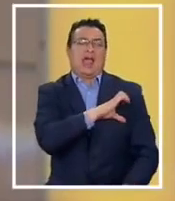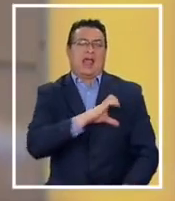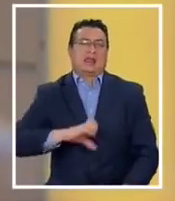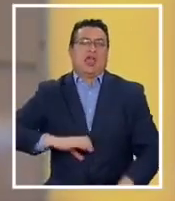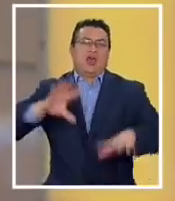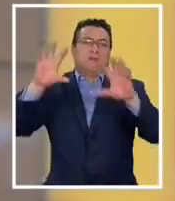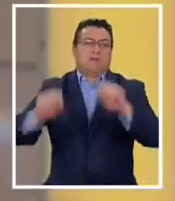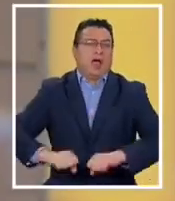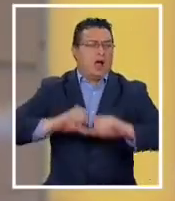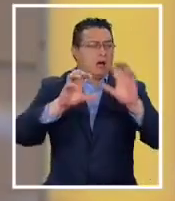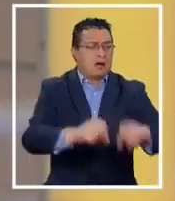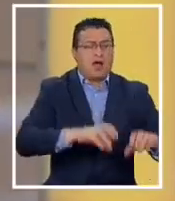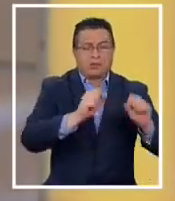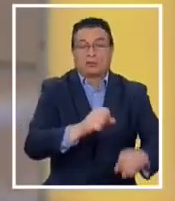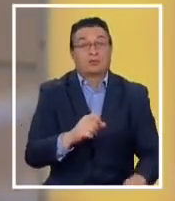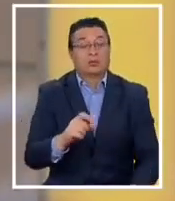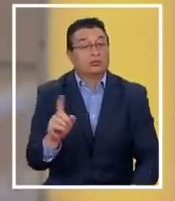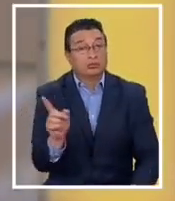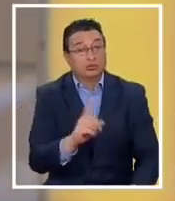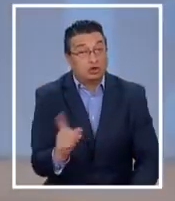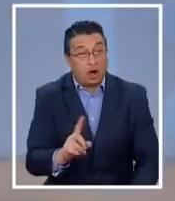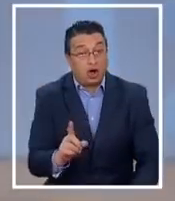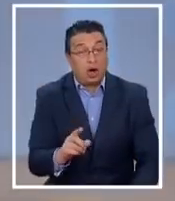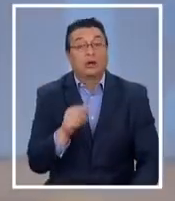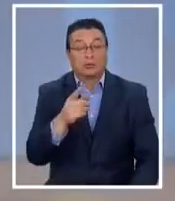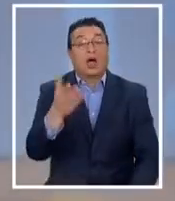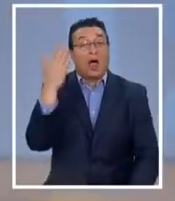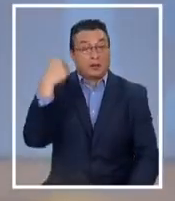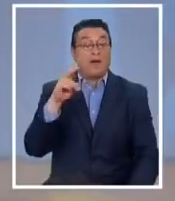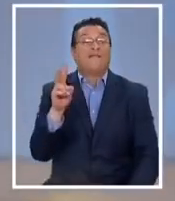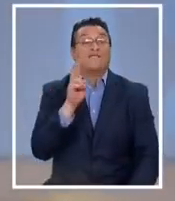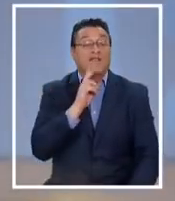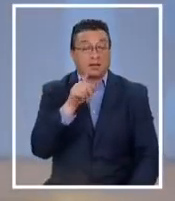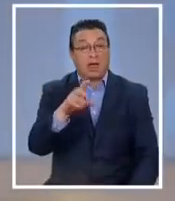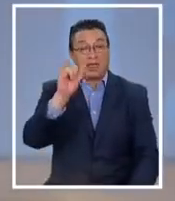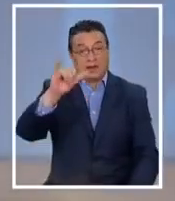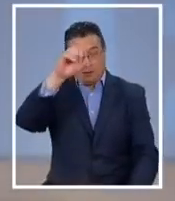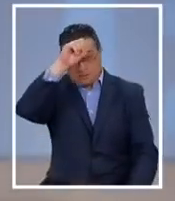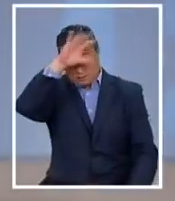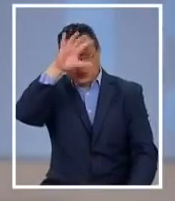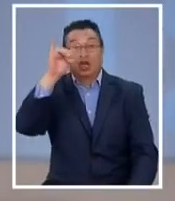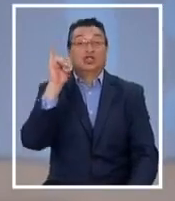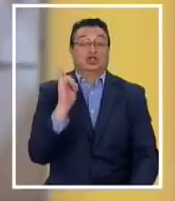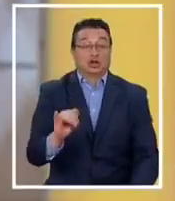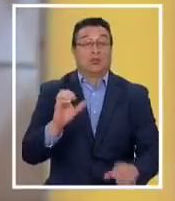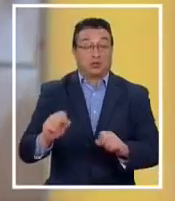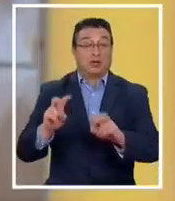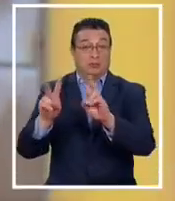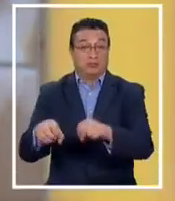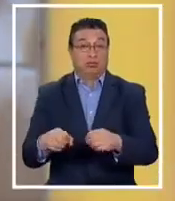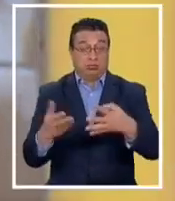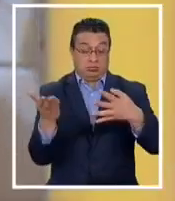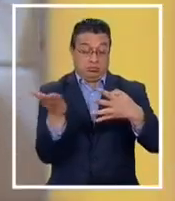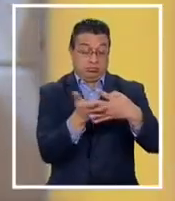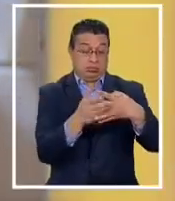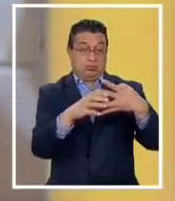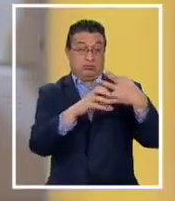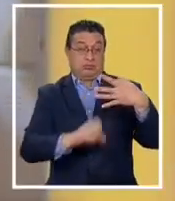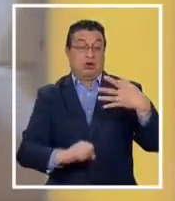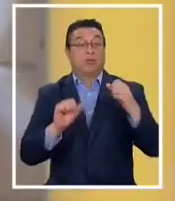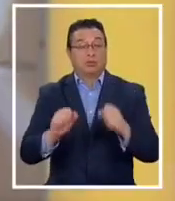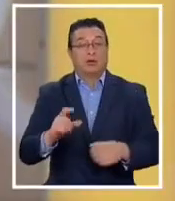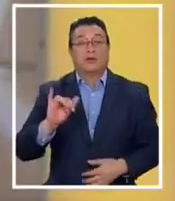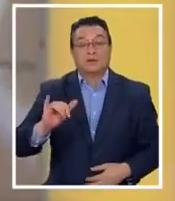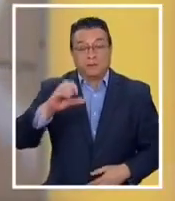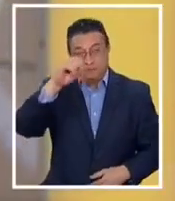llegar a expropiar todo no no no pero me parece si usted lo dijo el viernes que la minería la gran minería se podrían expropiar una parte o sea yo creo que